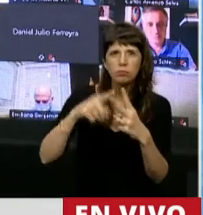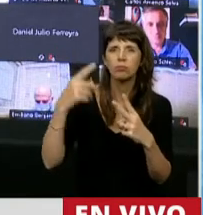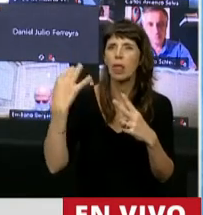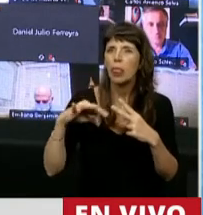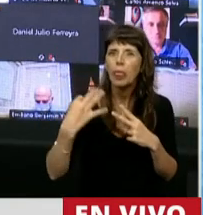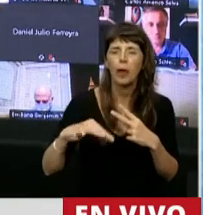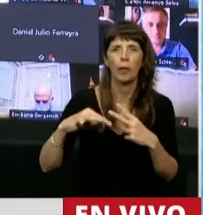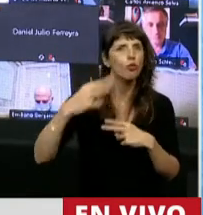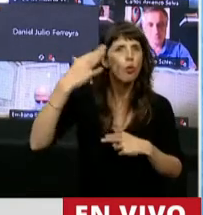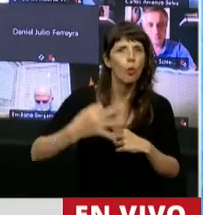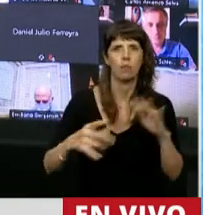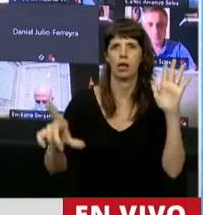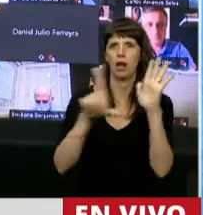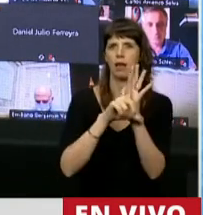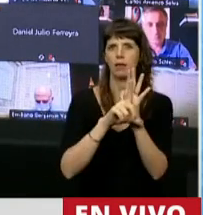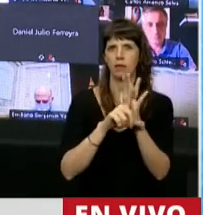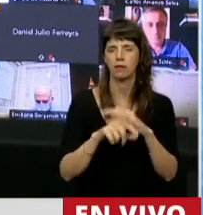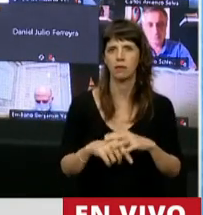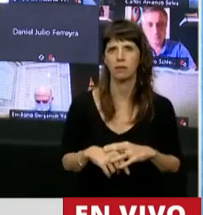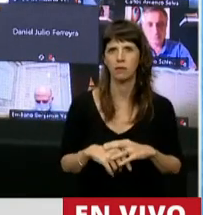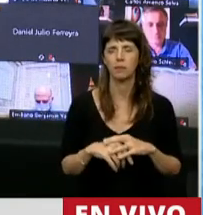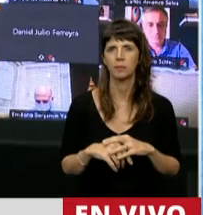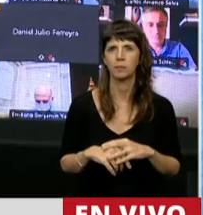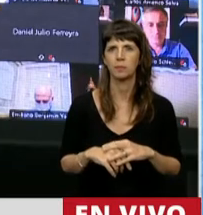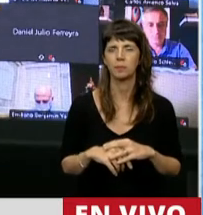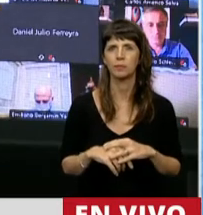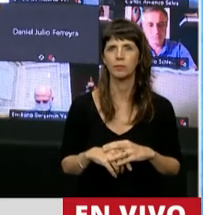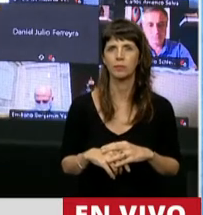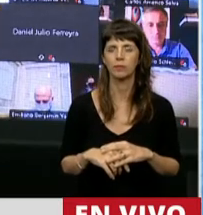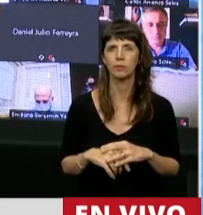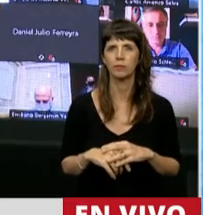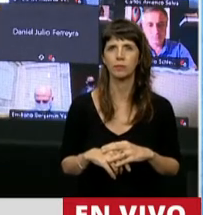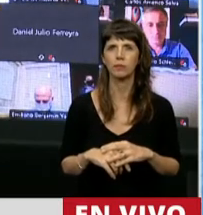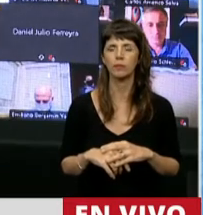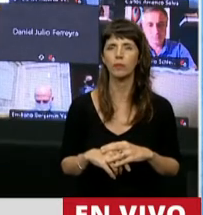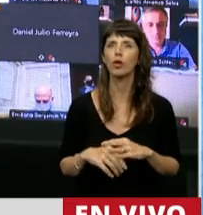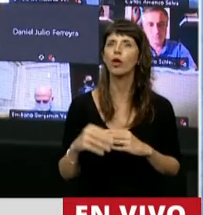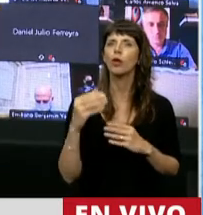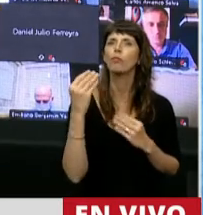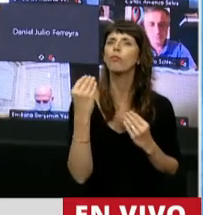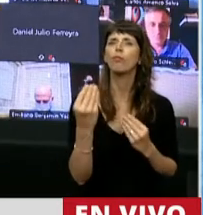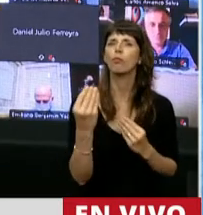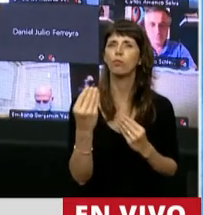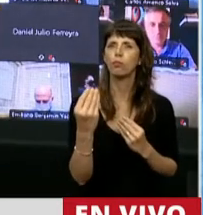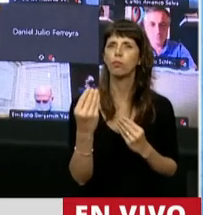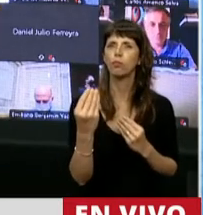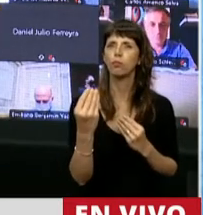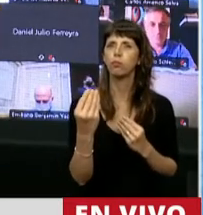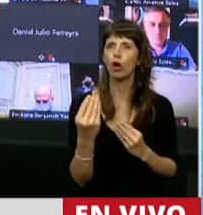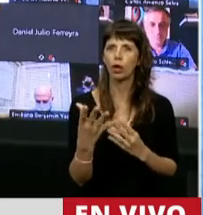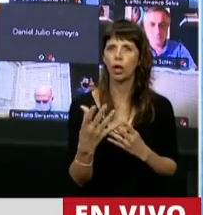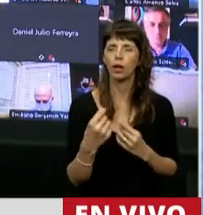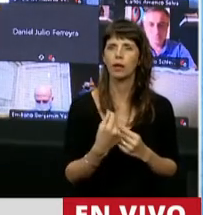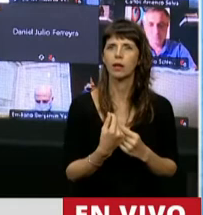de la ley para que se los otorga para poder